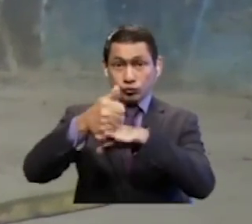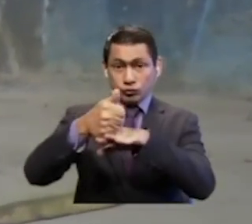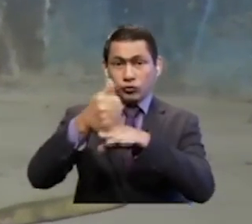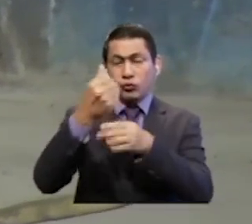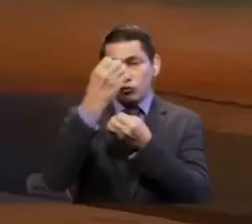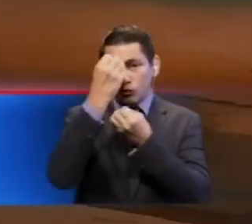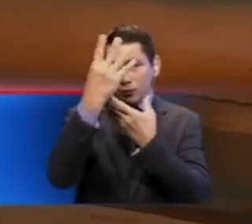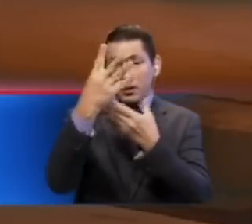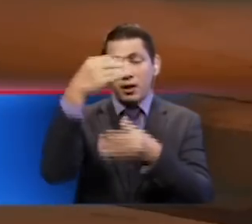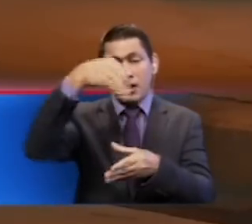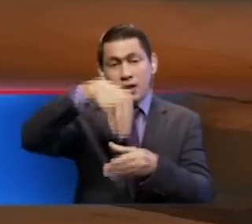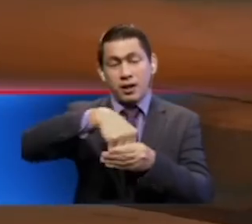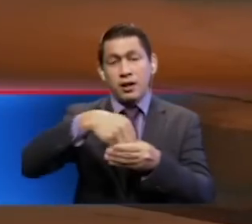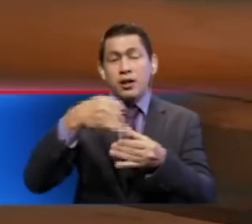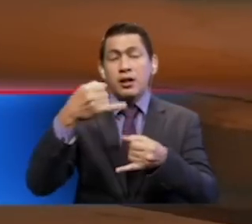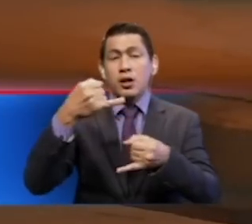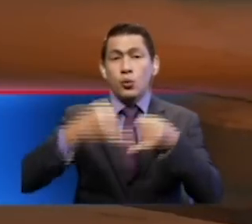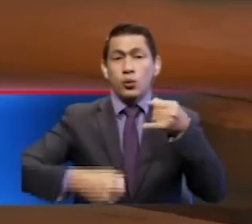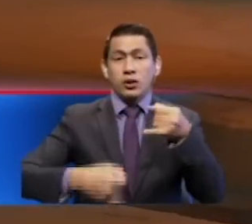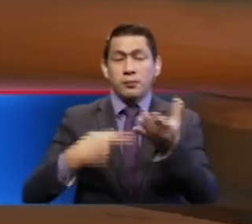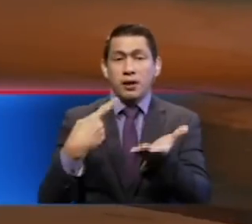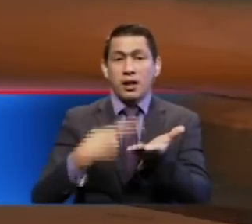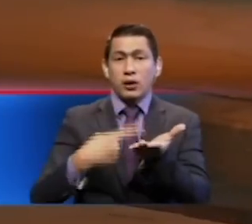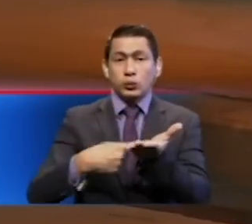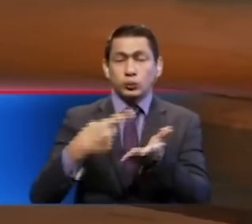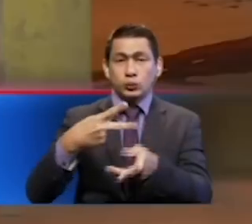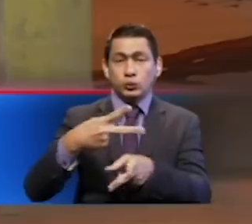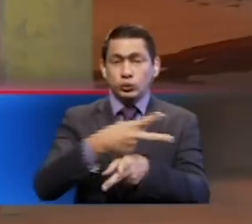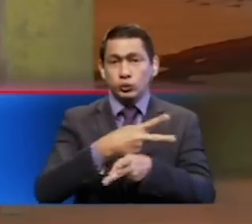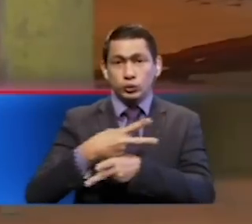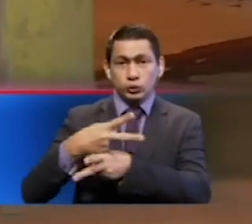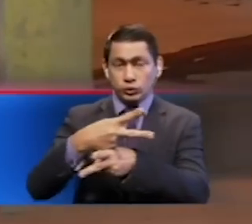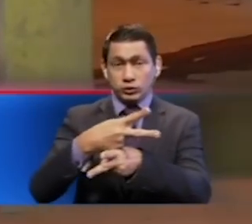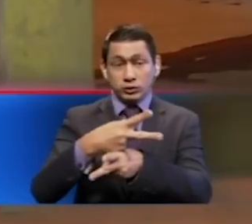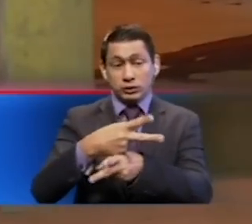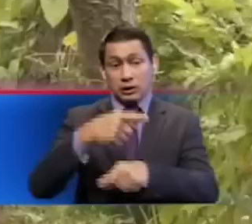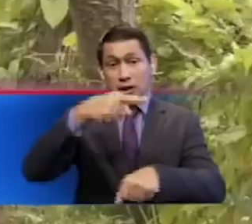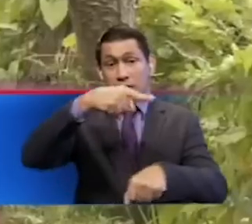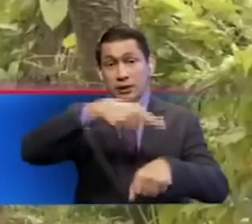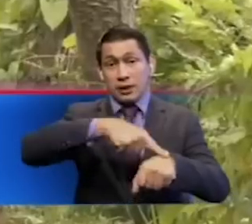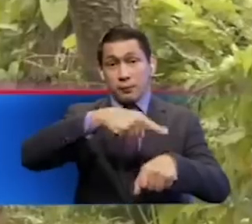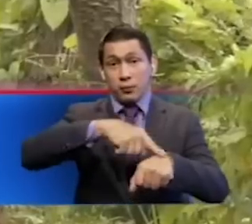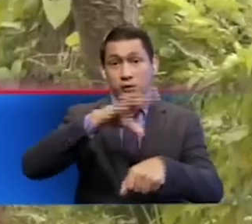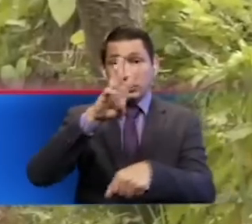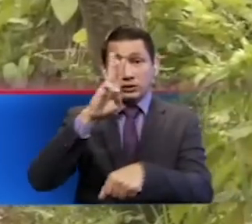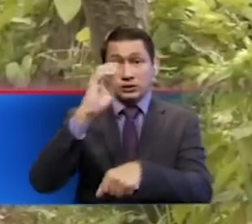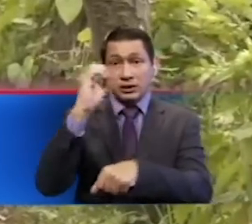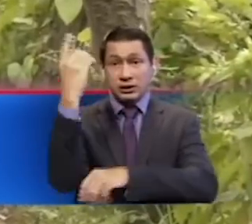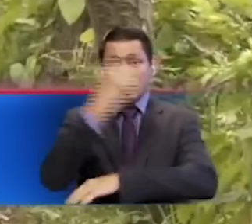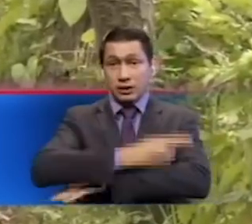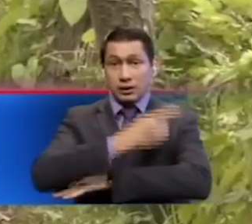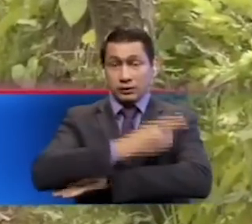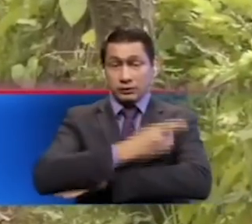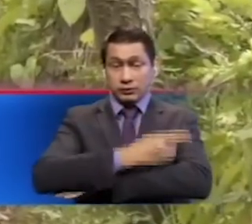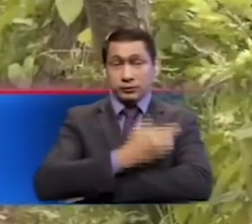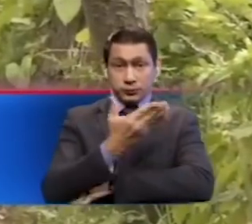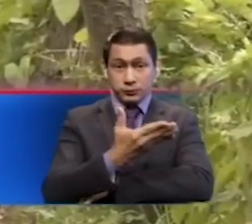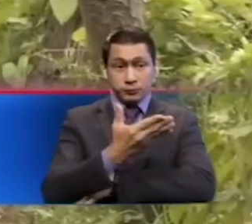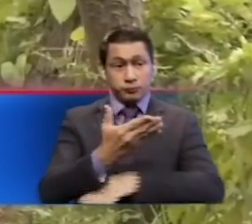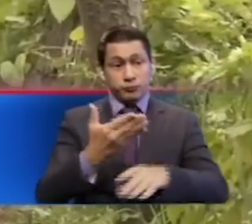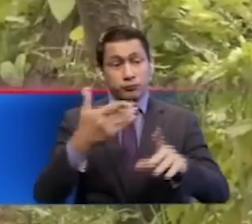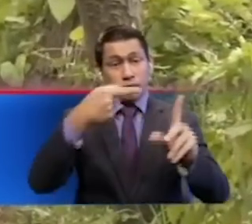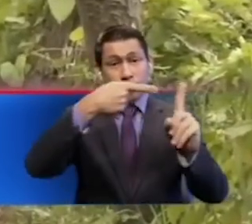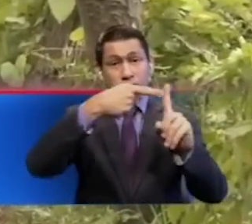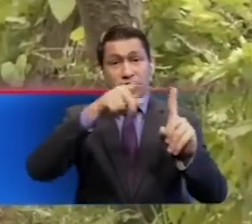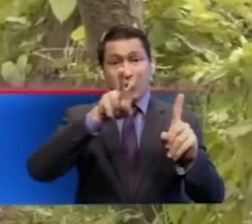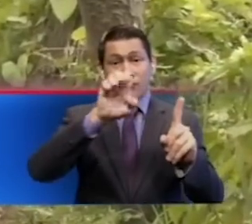Consejo. La medida se extenderá por 60 días. Esta decisión se dio tras el crimen de Bolívar Vera, concejal